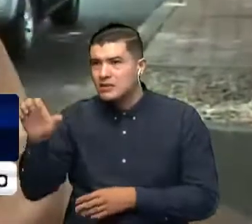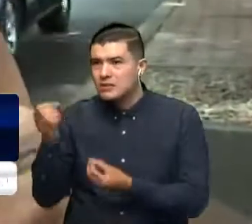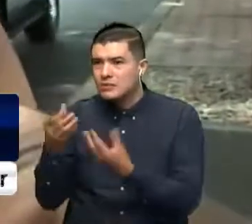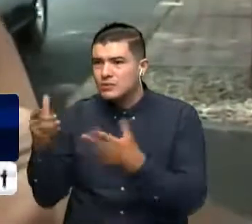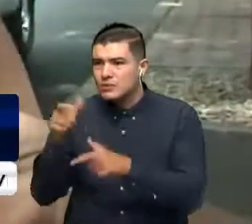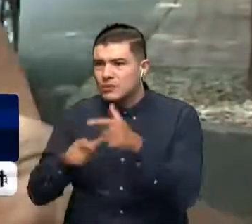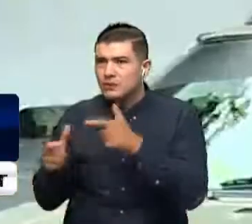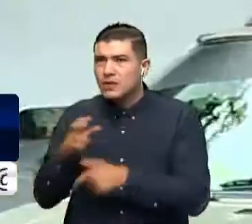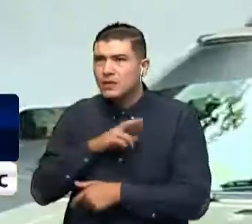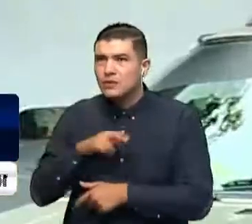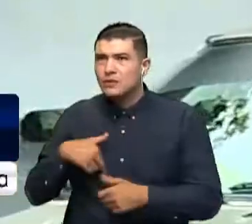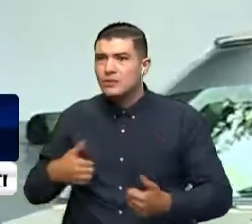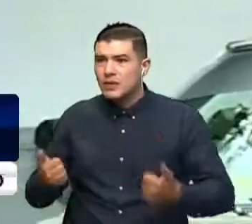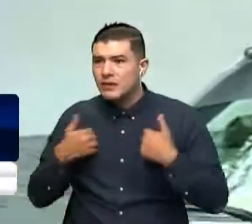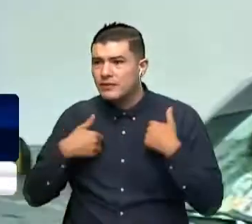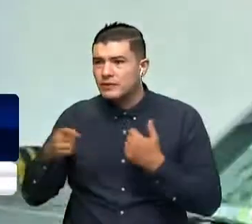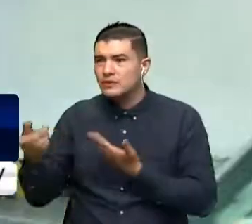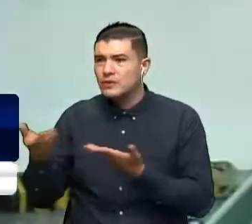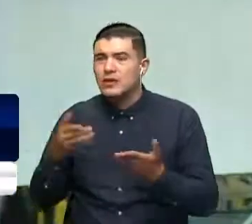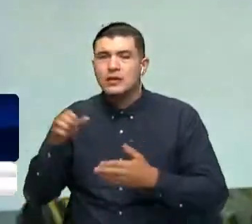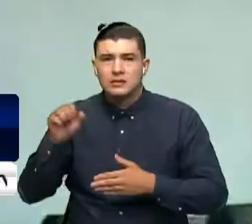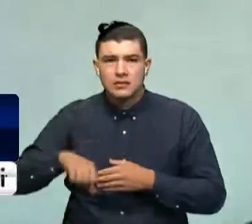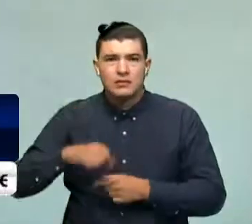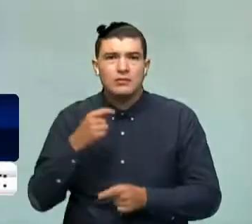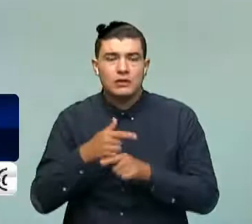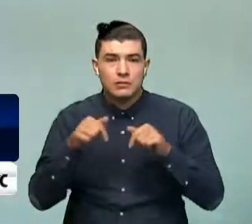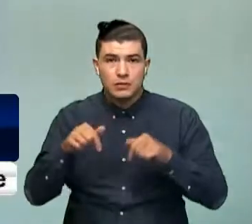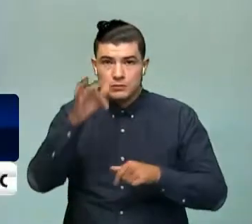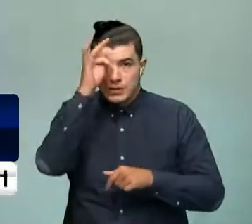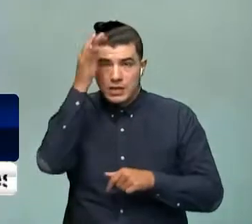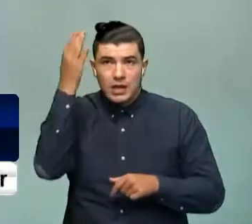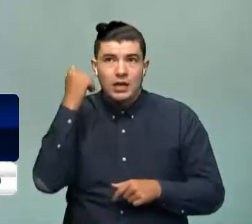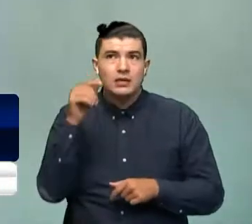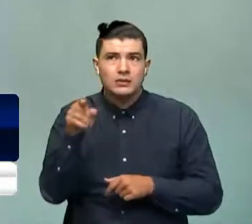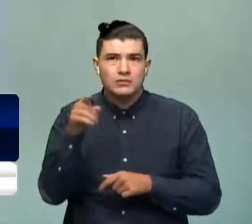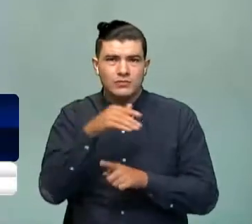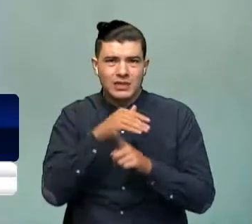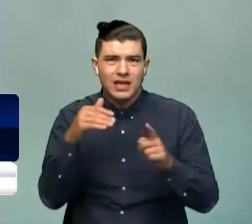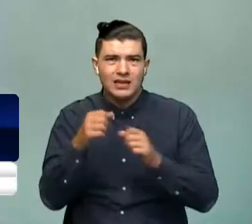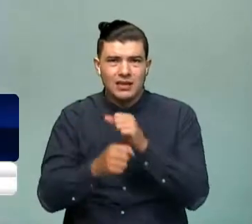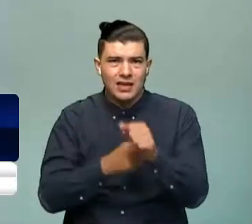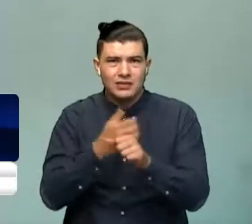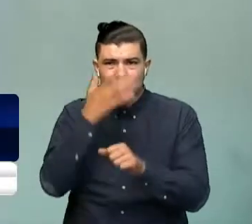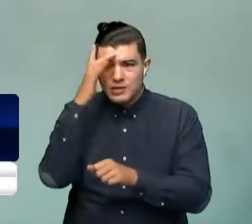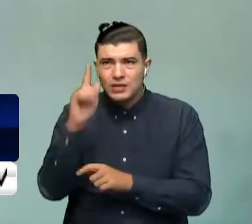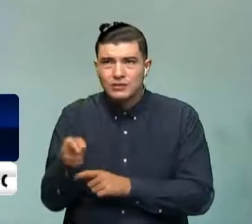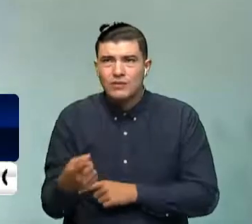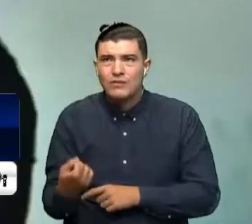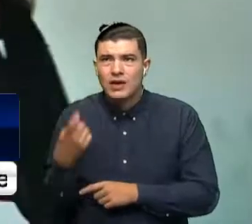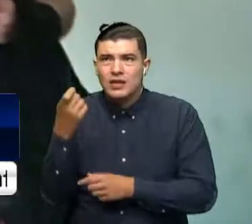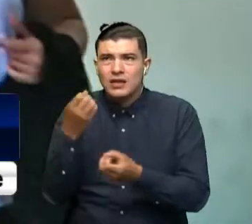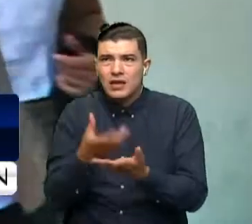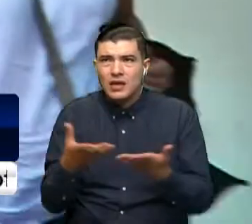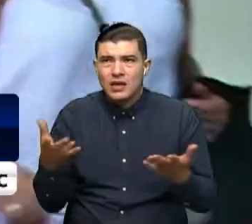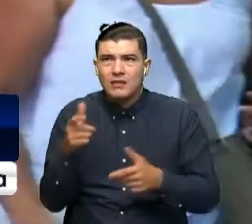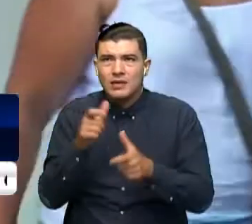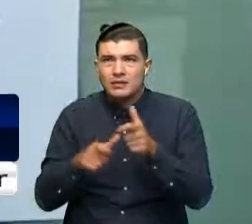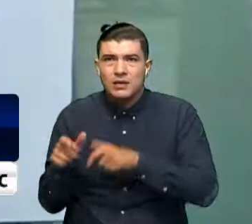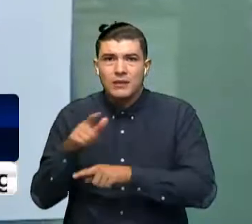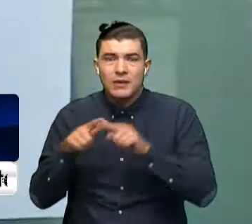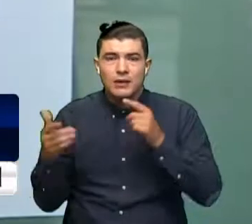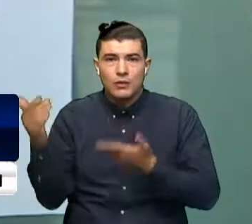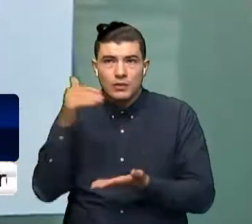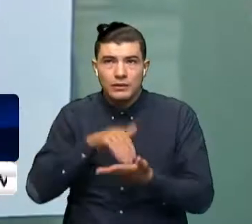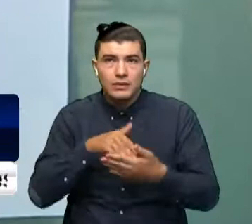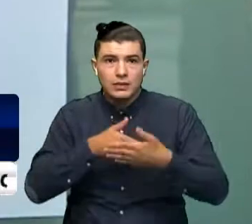nos beneficiamos cabe recordar que la clínica de la salle pues cerrada a mitad de año por falta de insumos y de personal pero volvió a